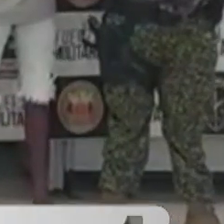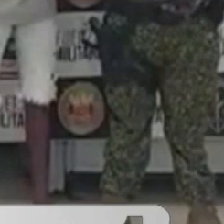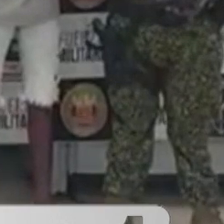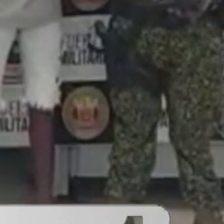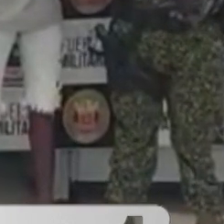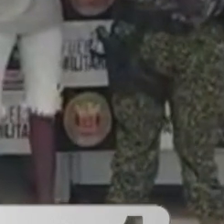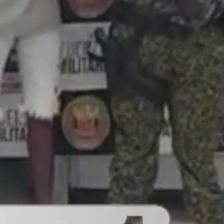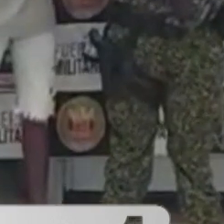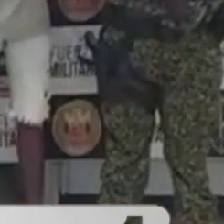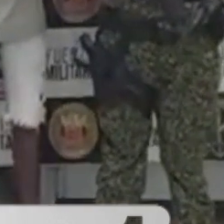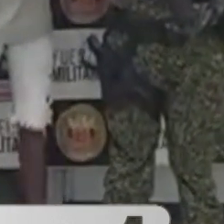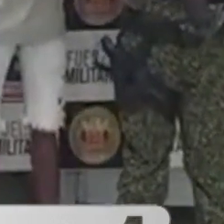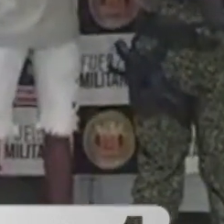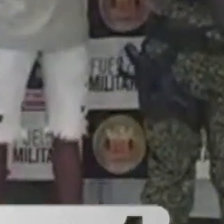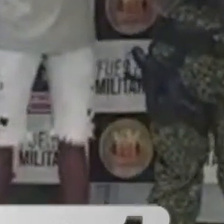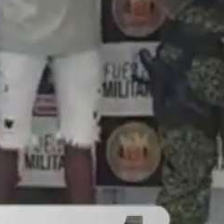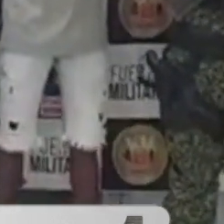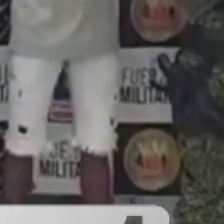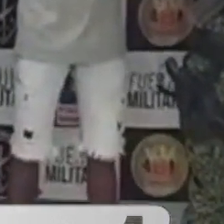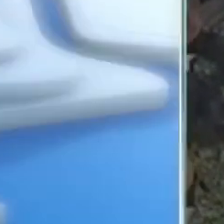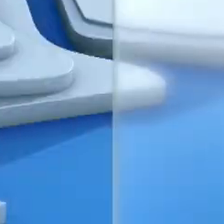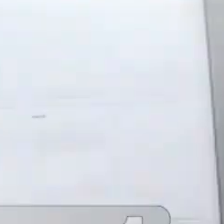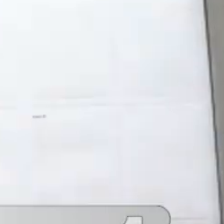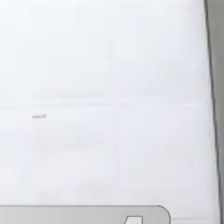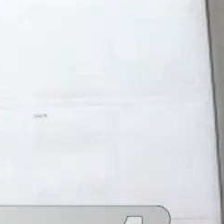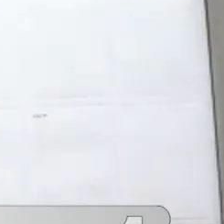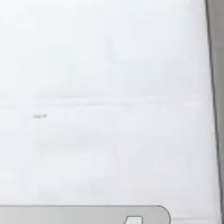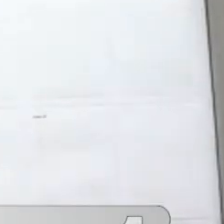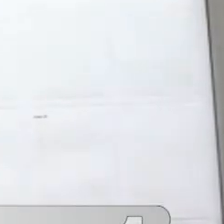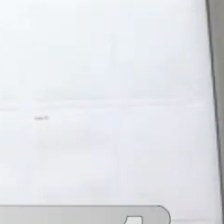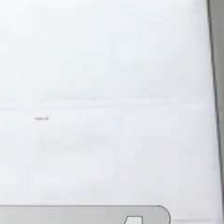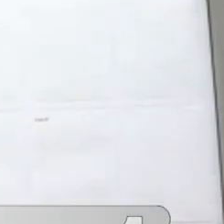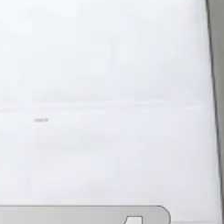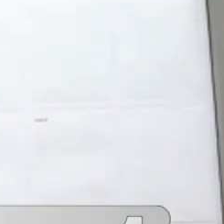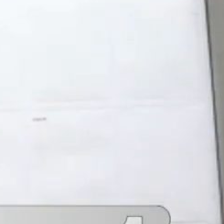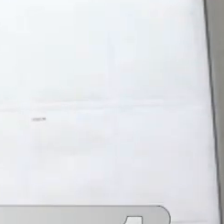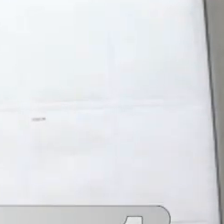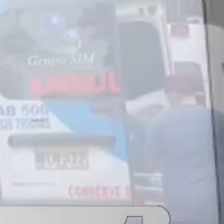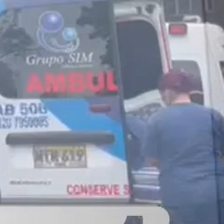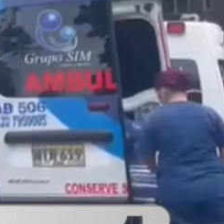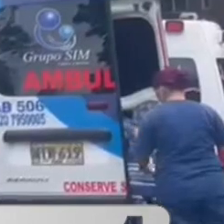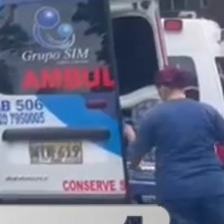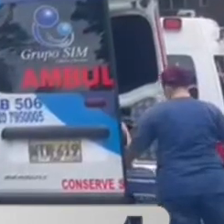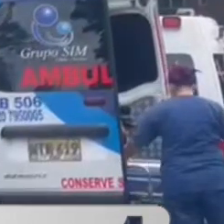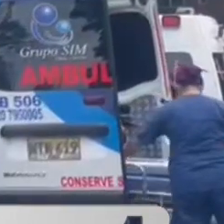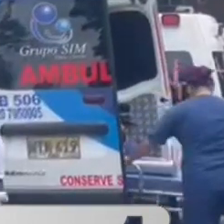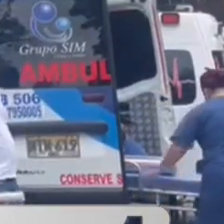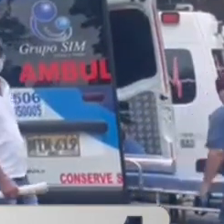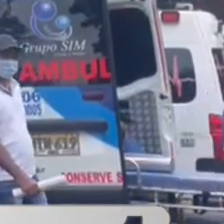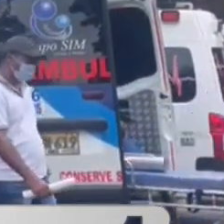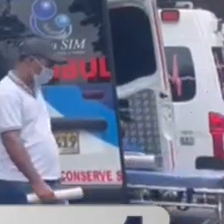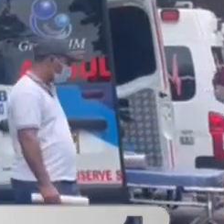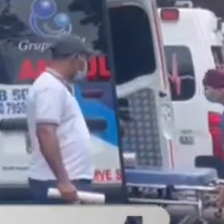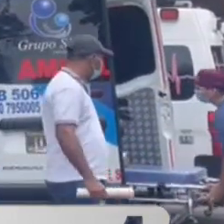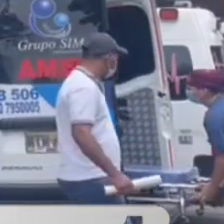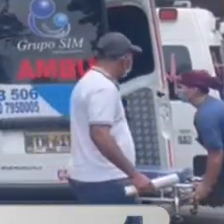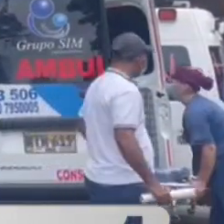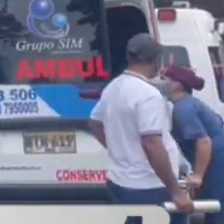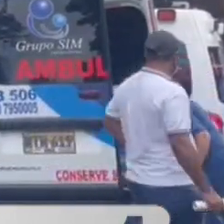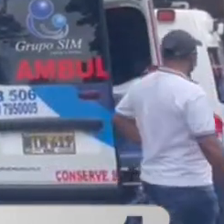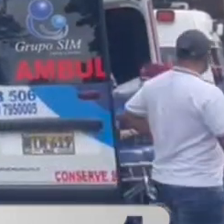capturados por extorsión y secuestro otro fallecido en la cárcel de tuluá cifra asciende a